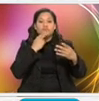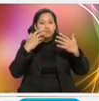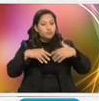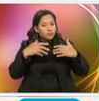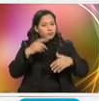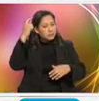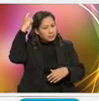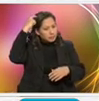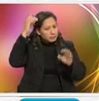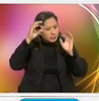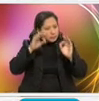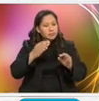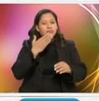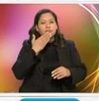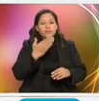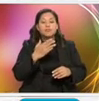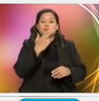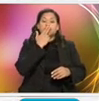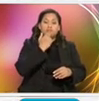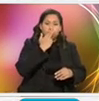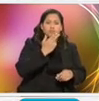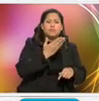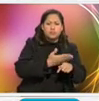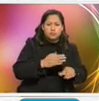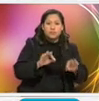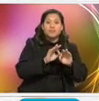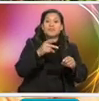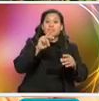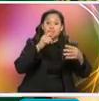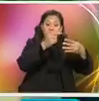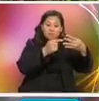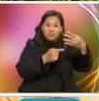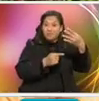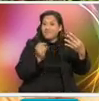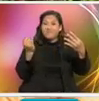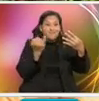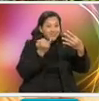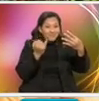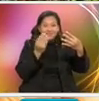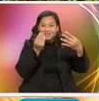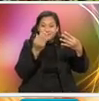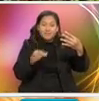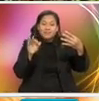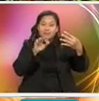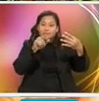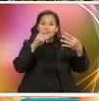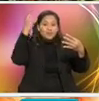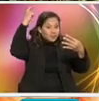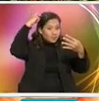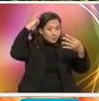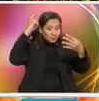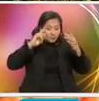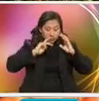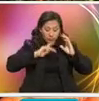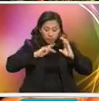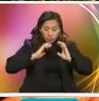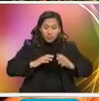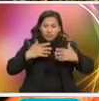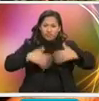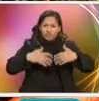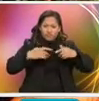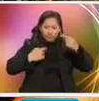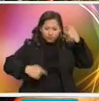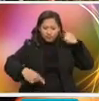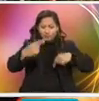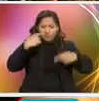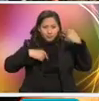No solo es importante la glucosa, estos 4 nutrimentos son sumamente importantes para que los pueda producir tu cuerpo, pero sobre todo